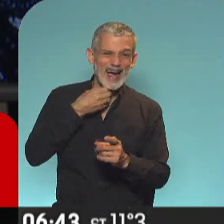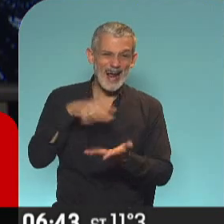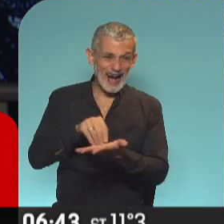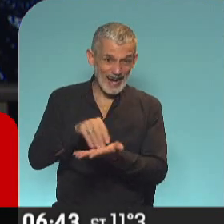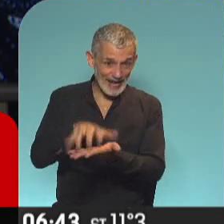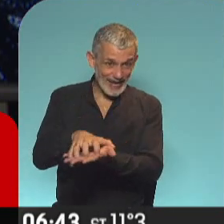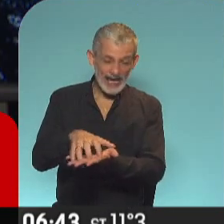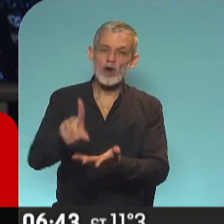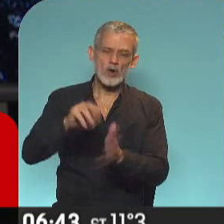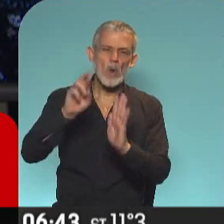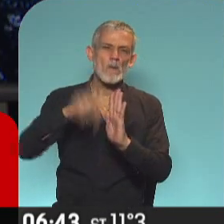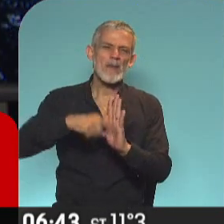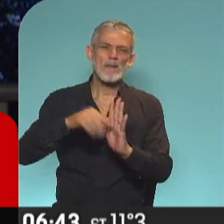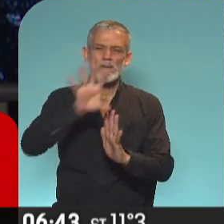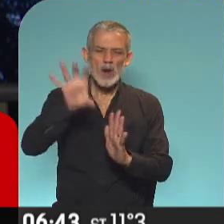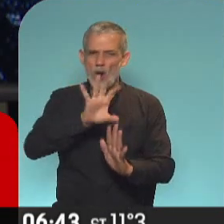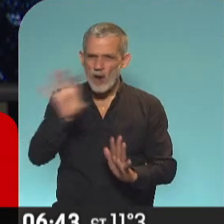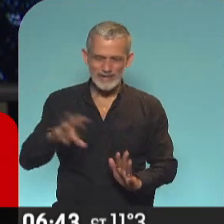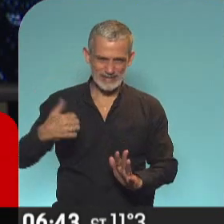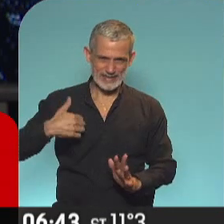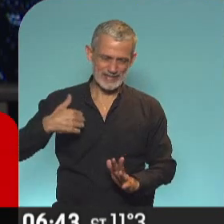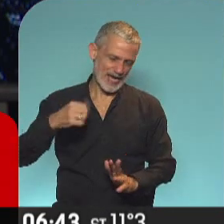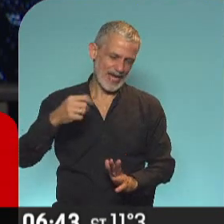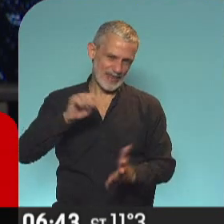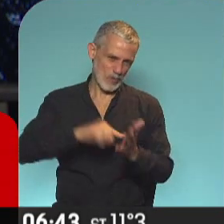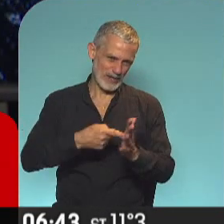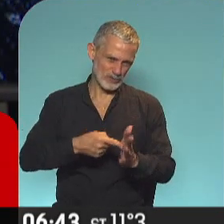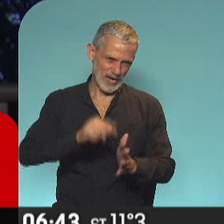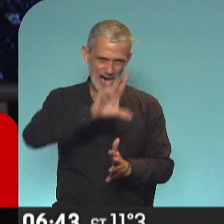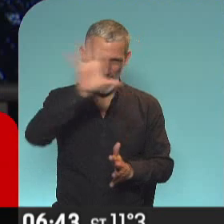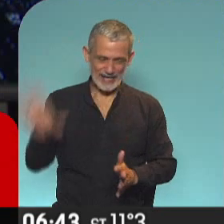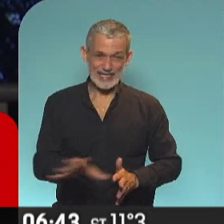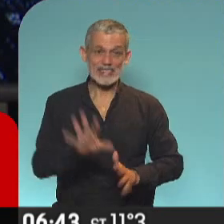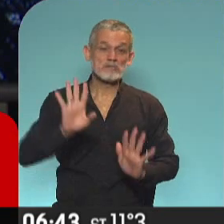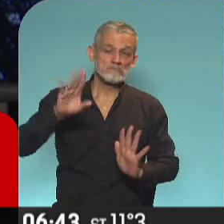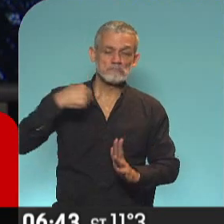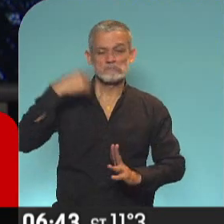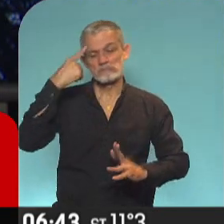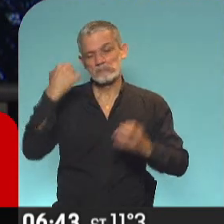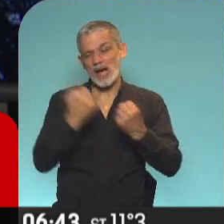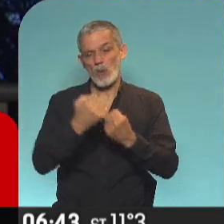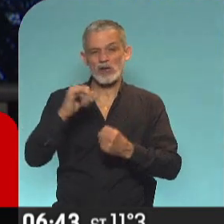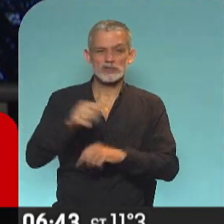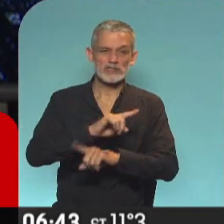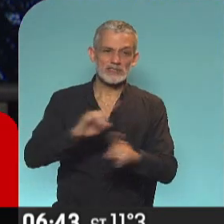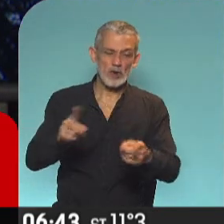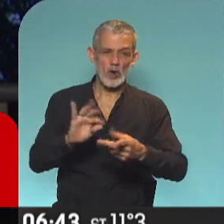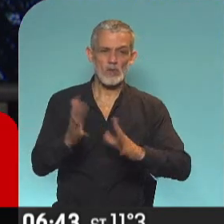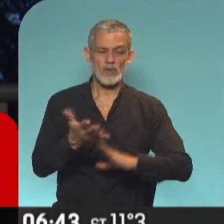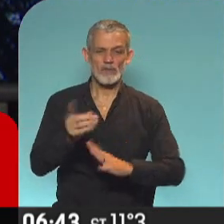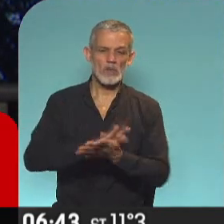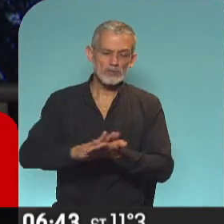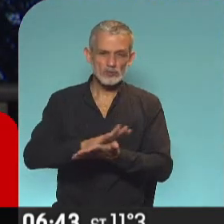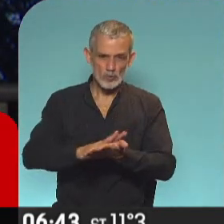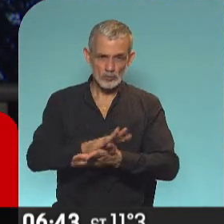Guernica, sino que es un plan provincial. Esto al margen, después uno puede estar o no de acuerdo con cómo se encuentra una